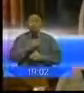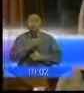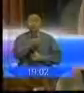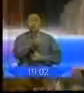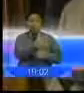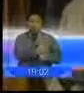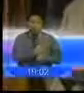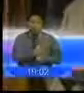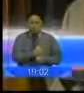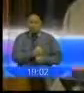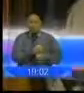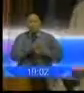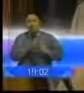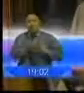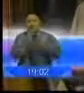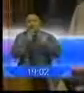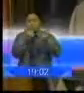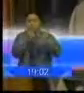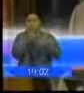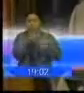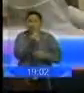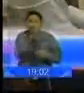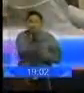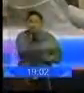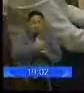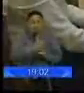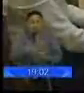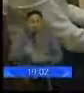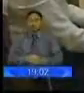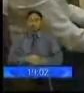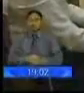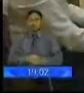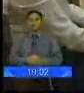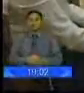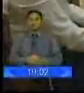dinero. Tienen que darle la fórmula para recuperar. En Quito informó Adriana Rojas.